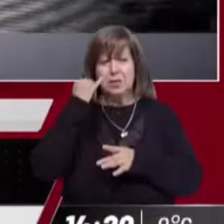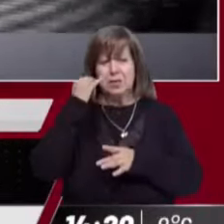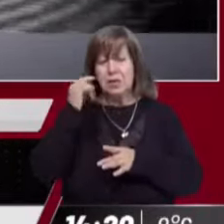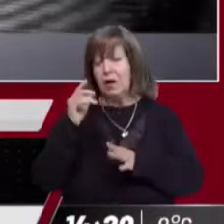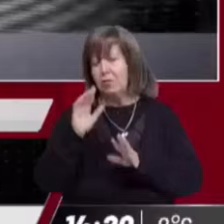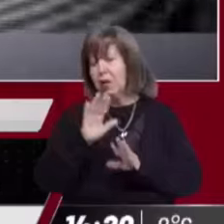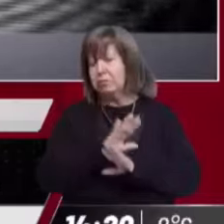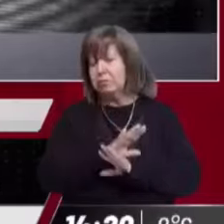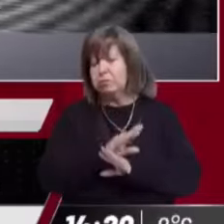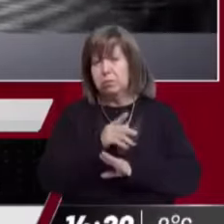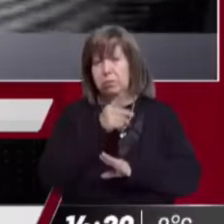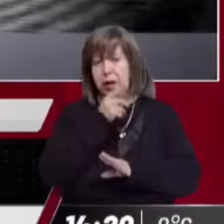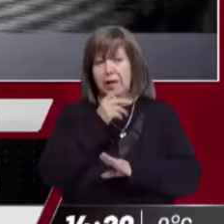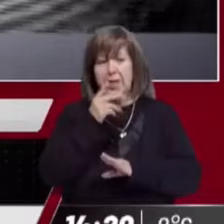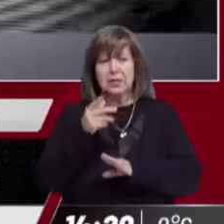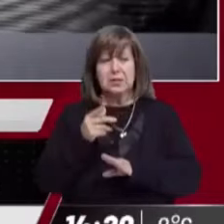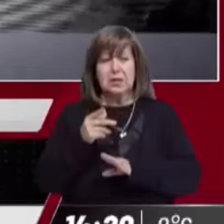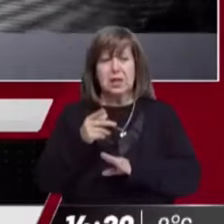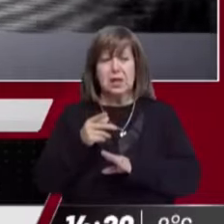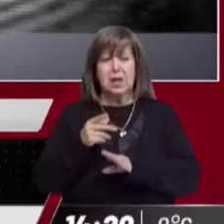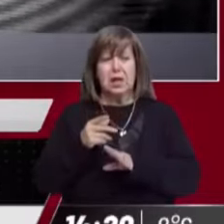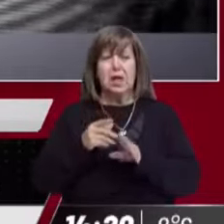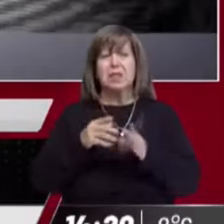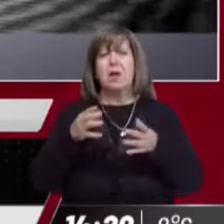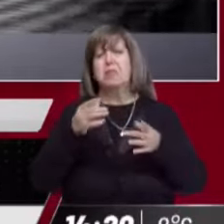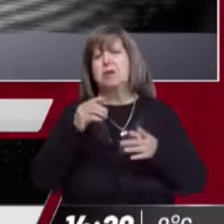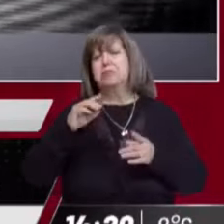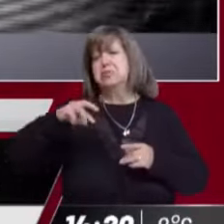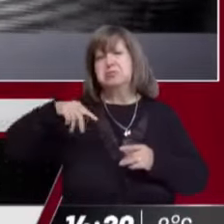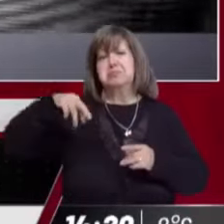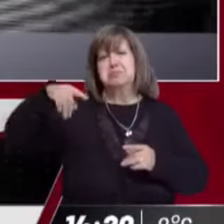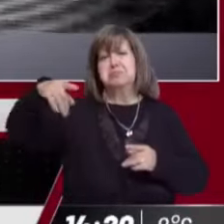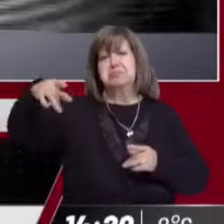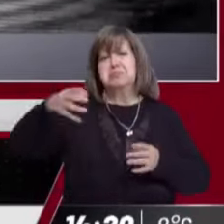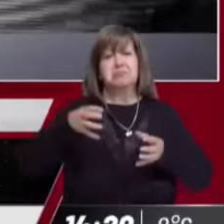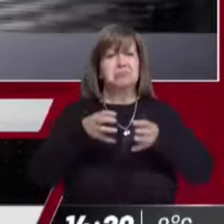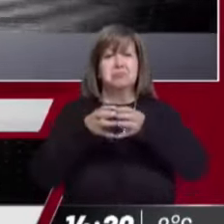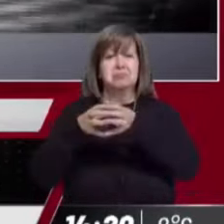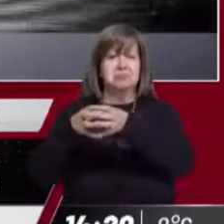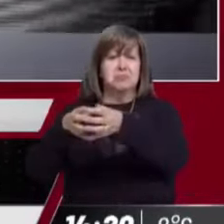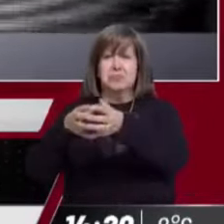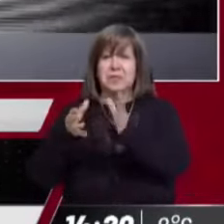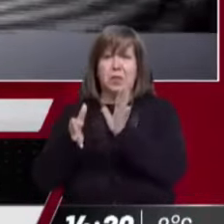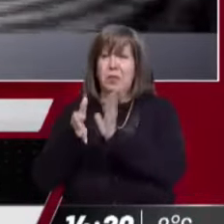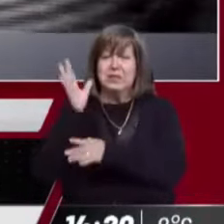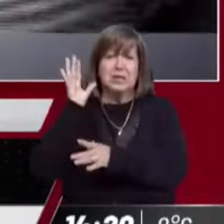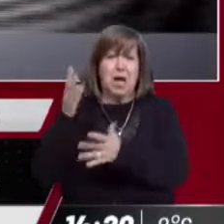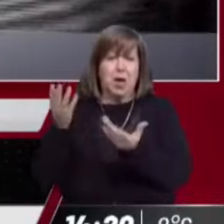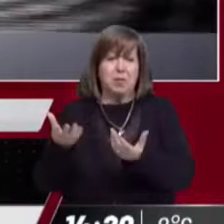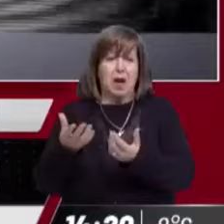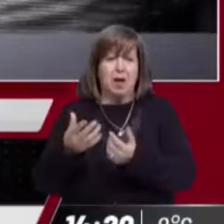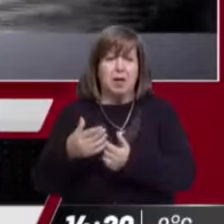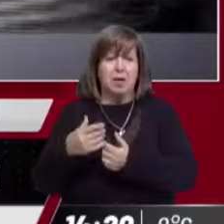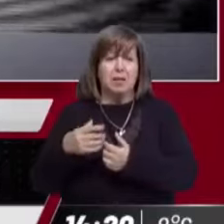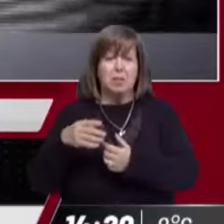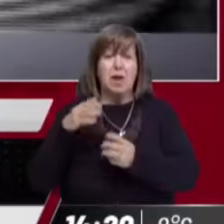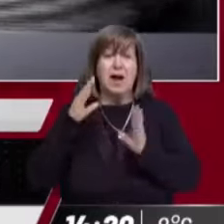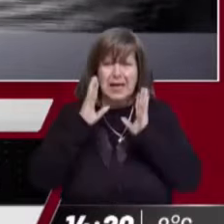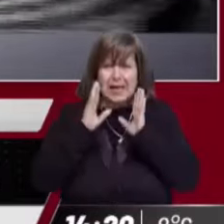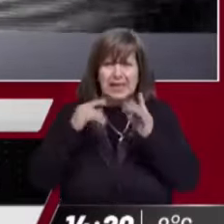Tremendo. Y de la nada, el agresor se va con un grupo de amigos y queda todo así como ustedes lo están viendo en imágenes. Y lo amenaza.